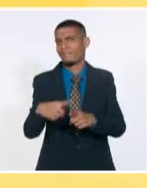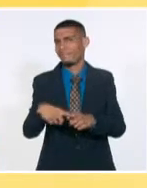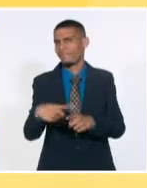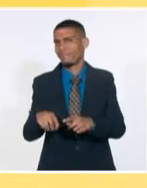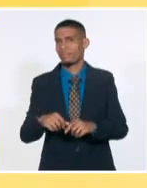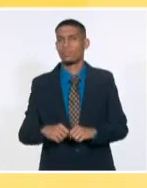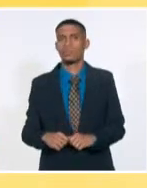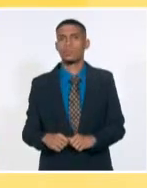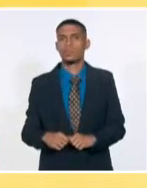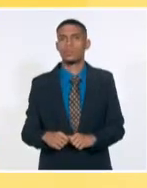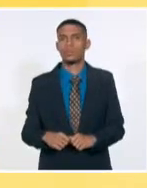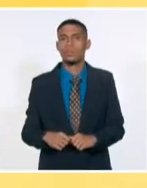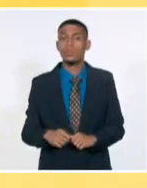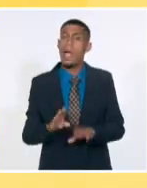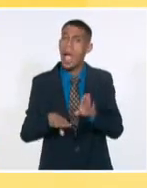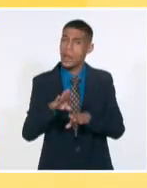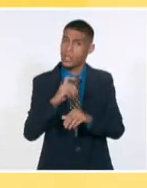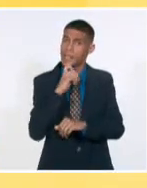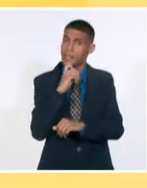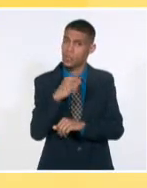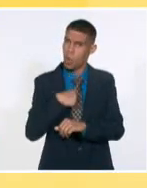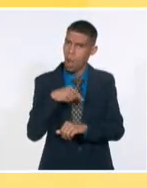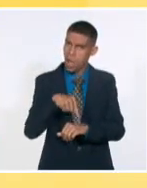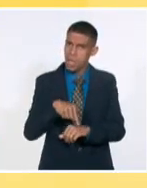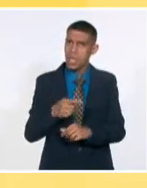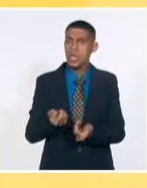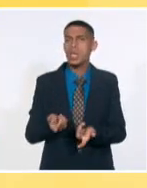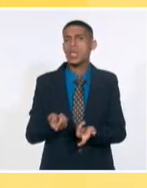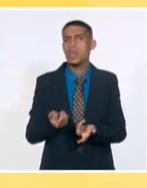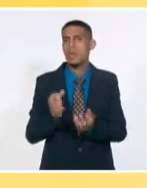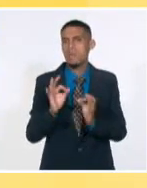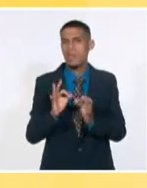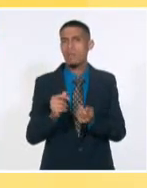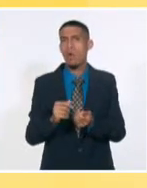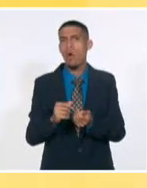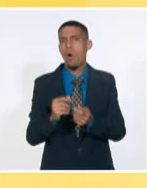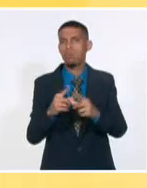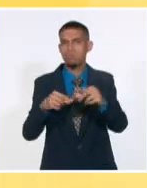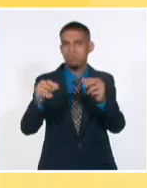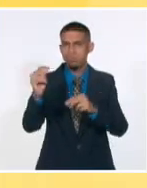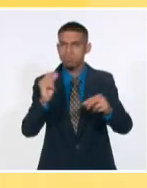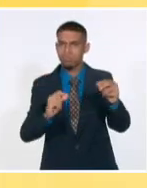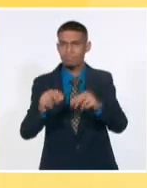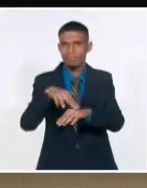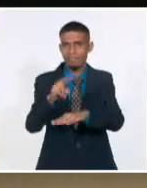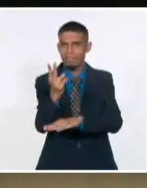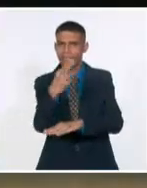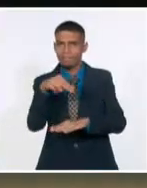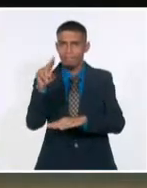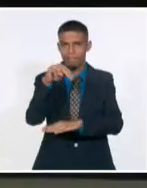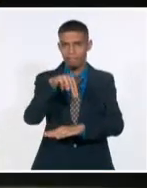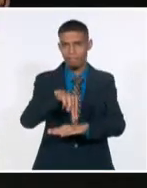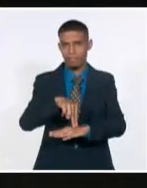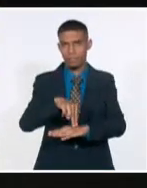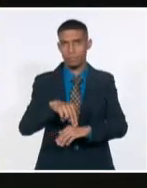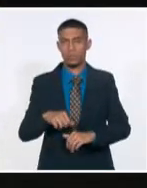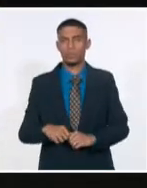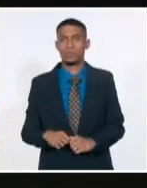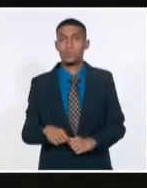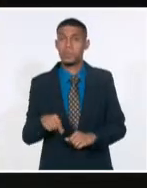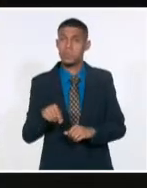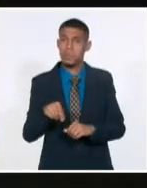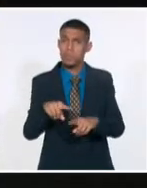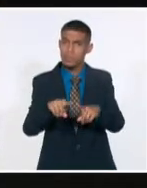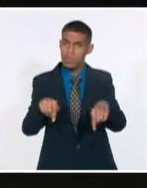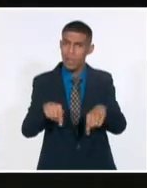porque son más complicadas, pero aquí estoy desarrollando la cinta aérea, el aro volante y las pulsadas con contorsiones. Fue este un espacio diferente